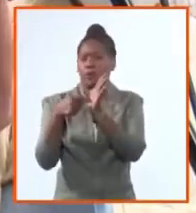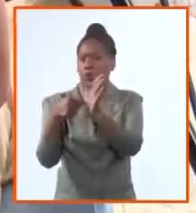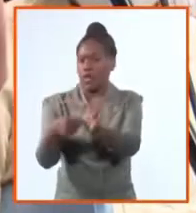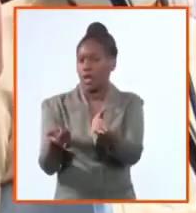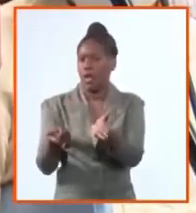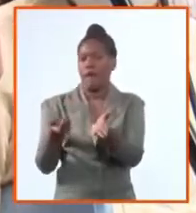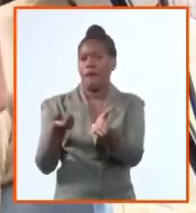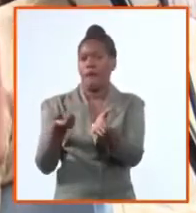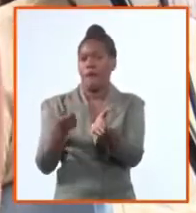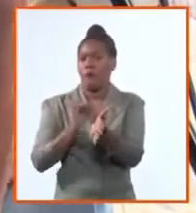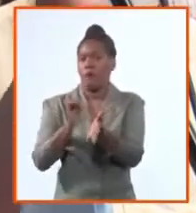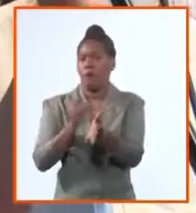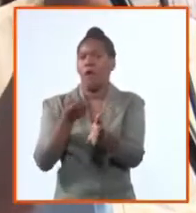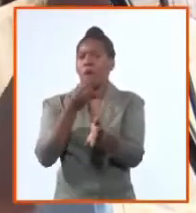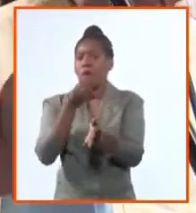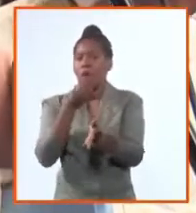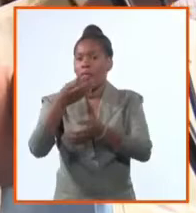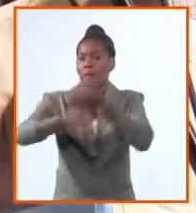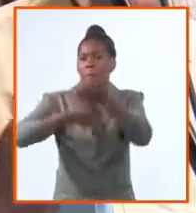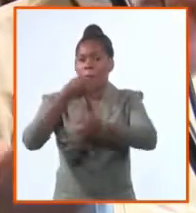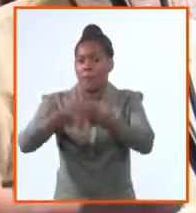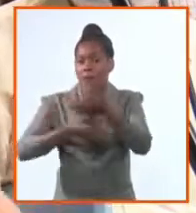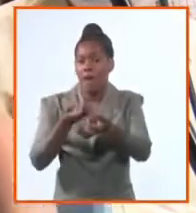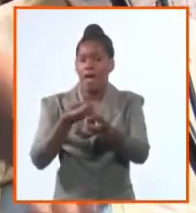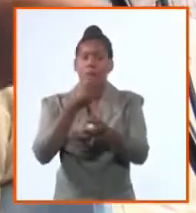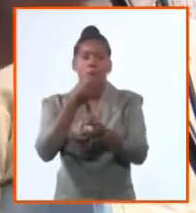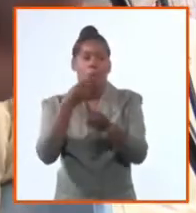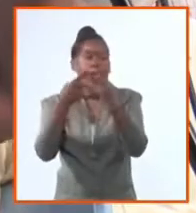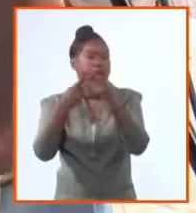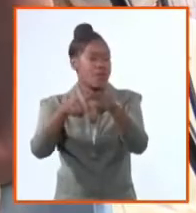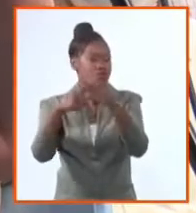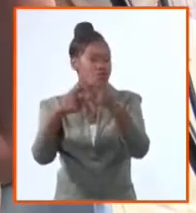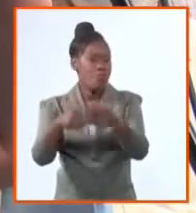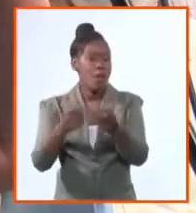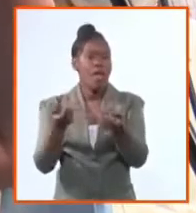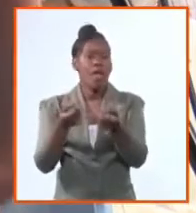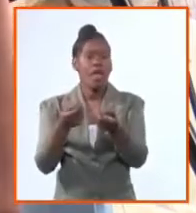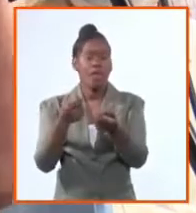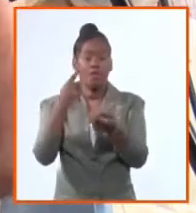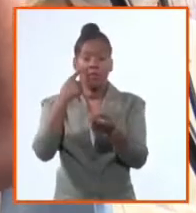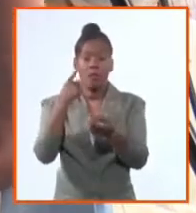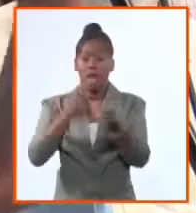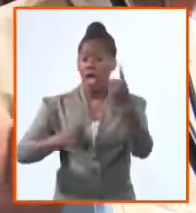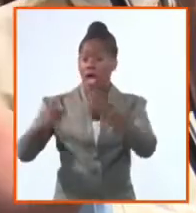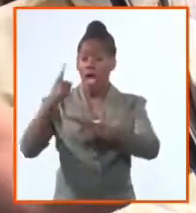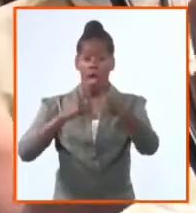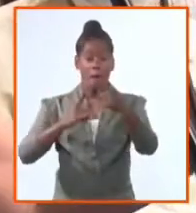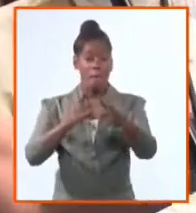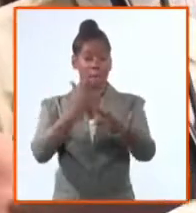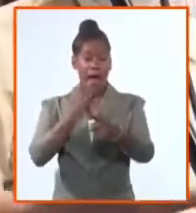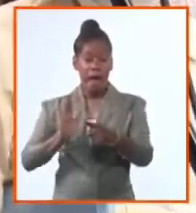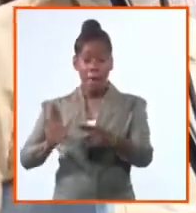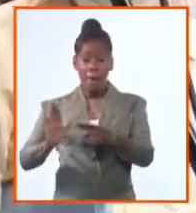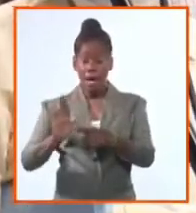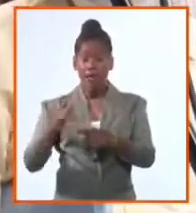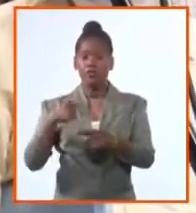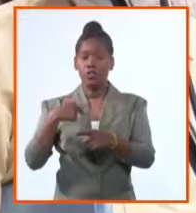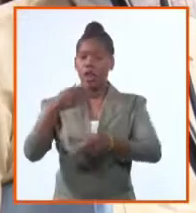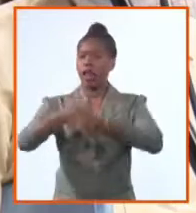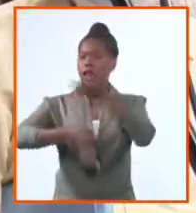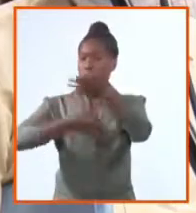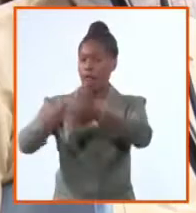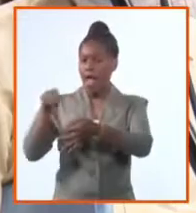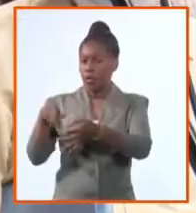advertencia, de señalamiento de problemáticas que están por venir, de sugerir medidas que se